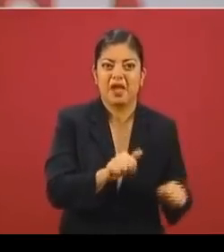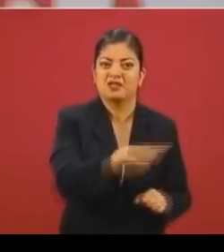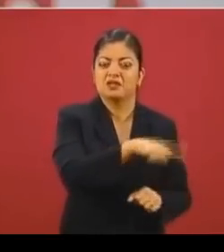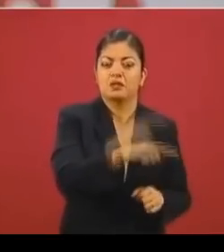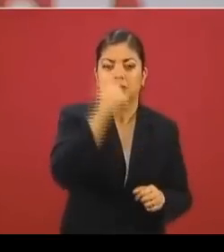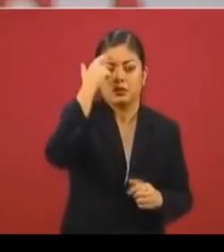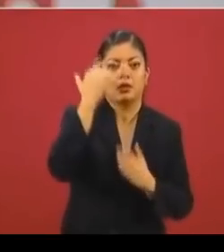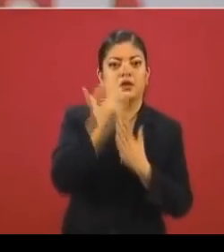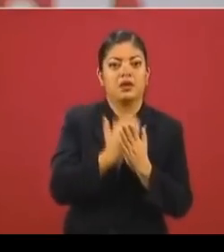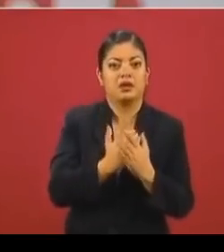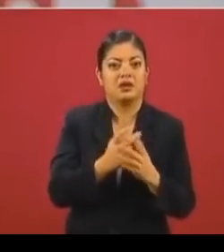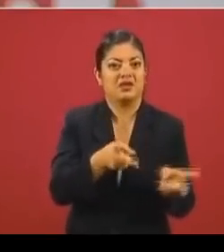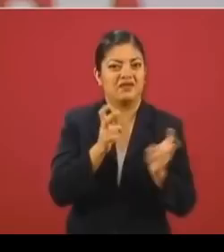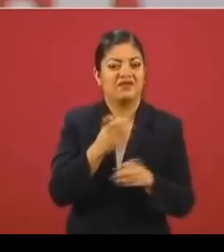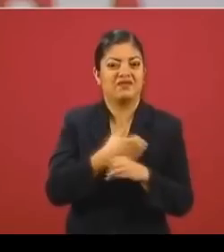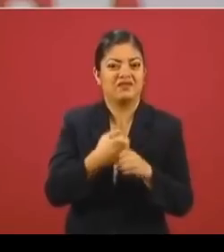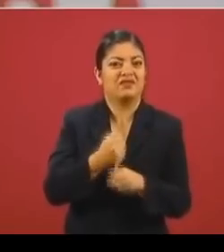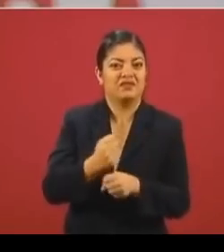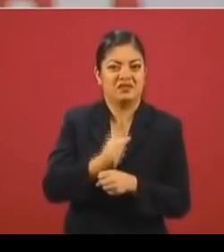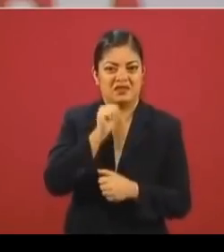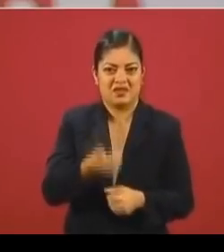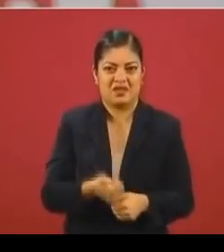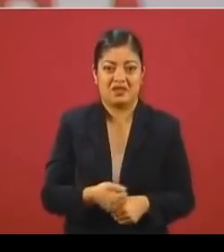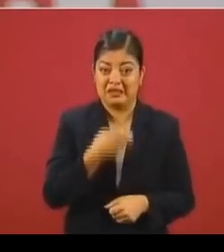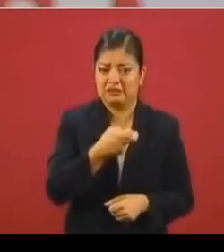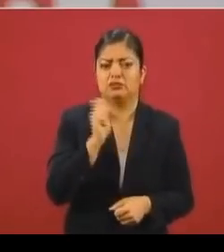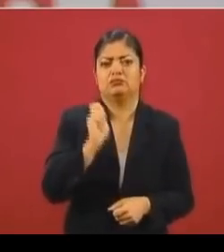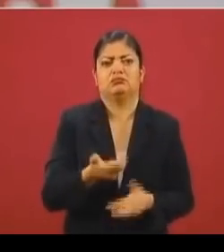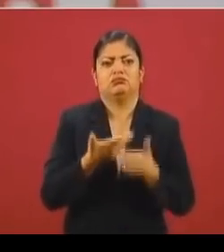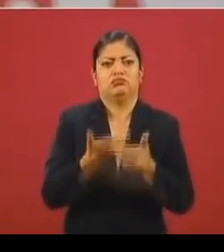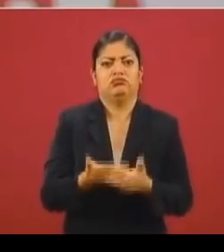Y eso es un tesoro, vivir en paz.